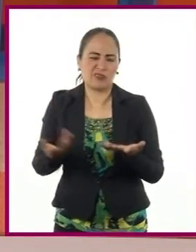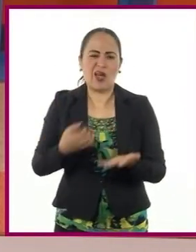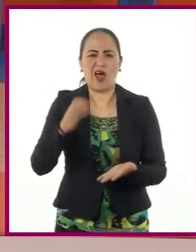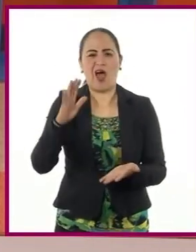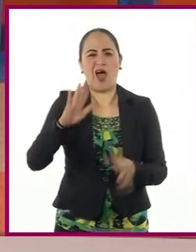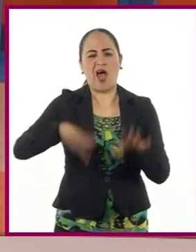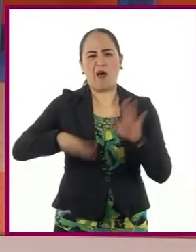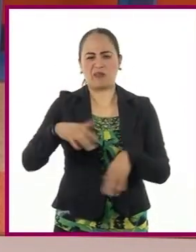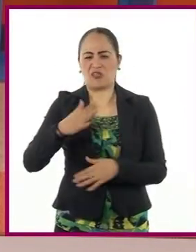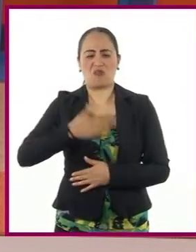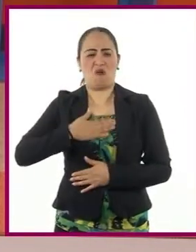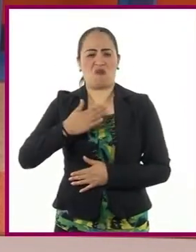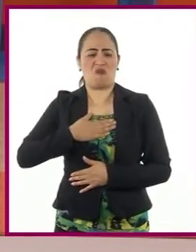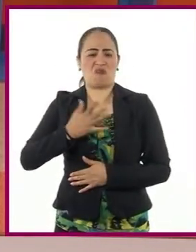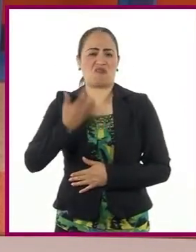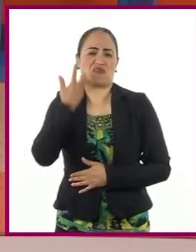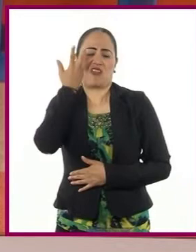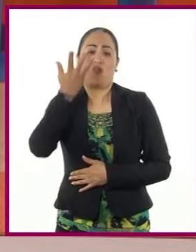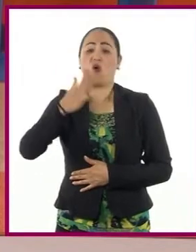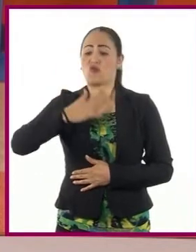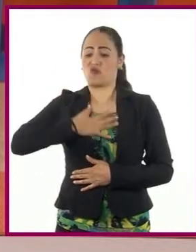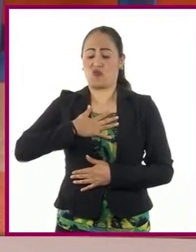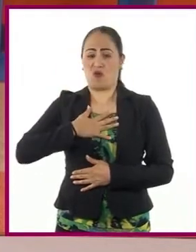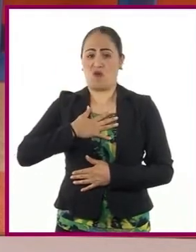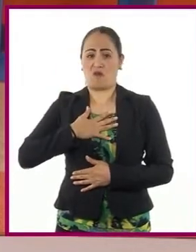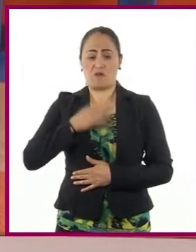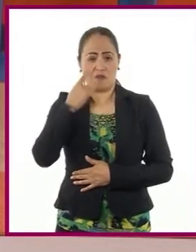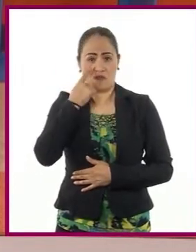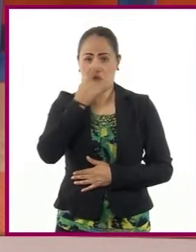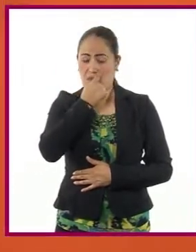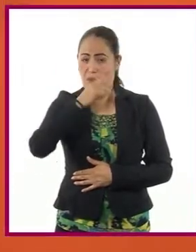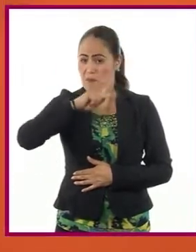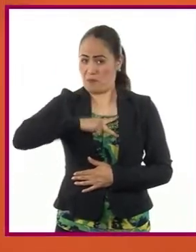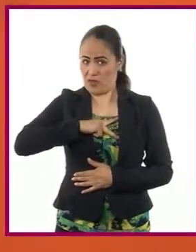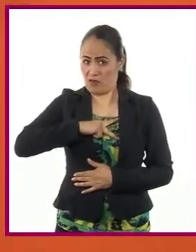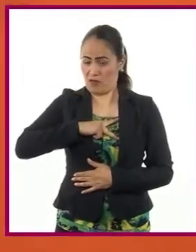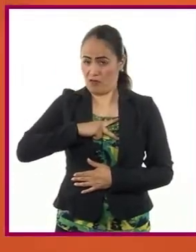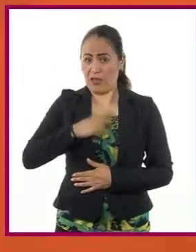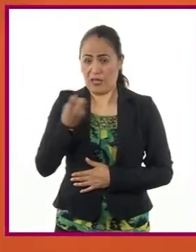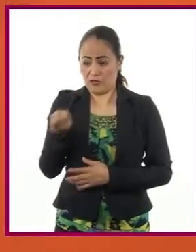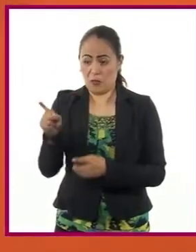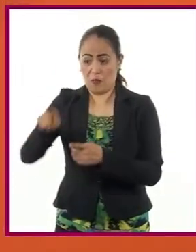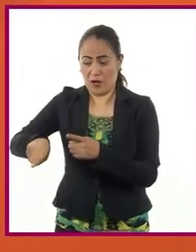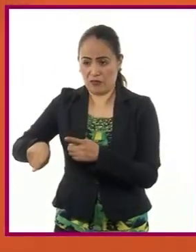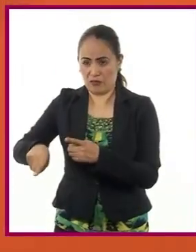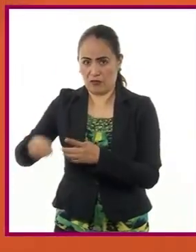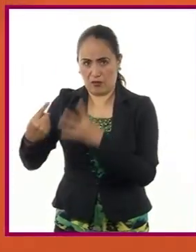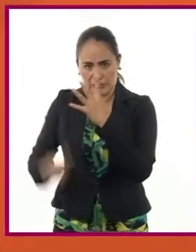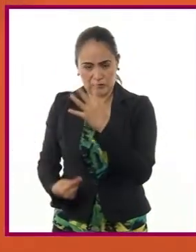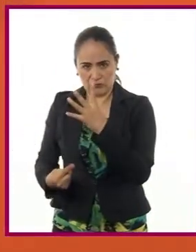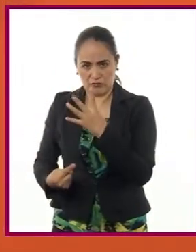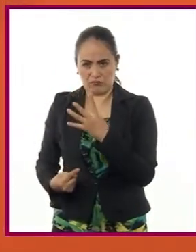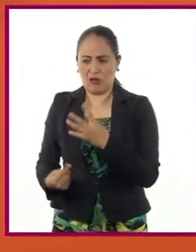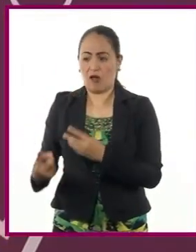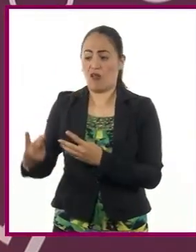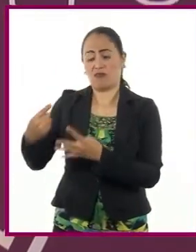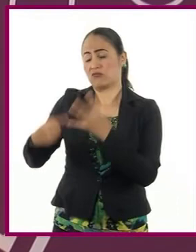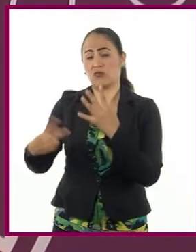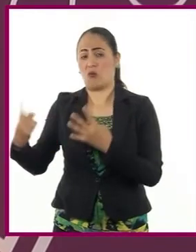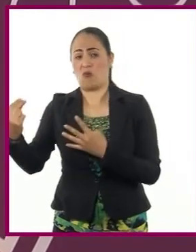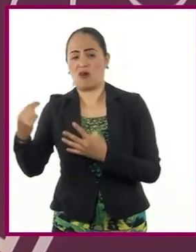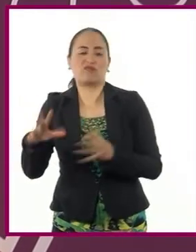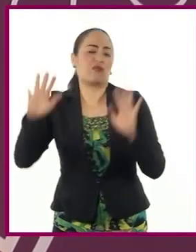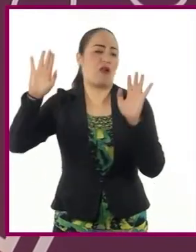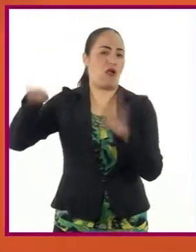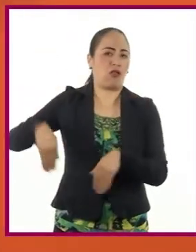capricho. Si no es como yo digo, entonces no es. Es una conducta totalmente antagónica a la negociación,